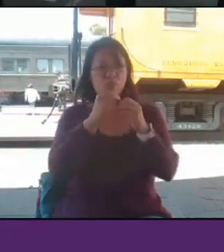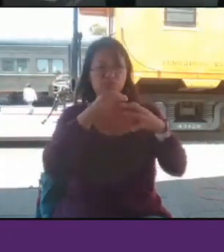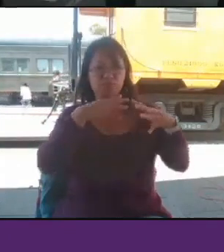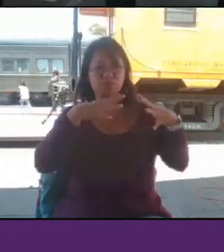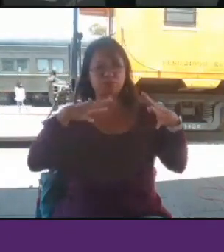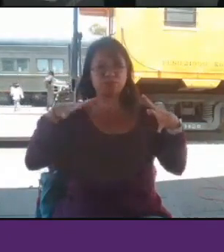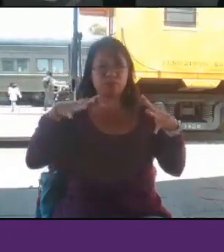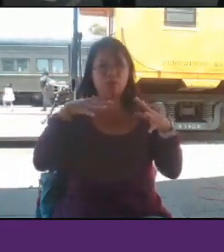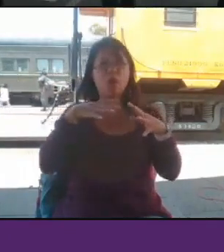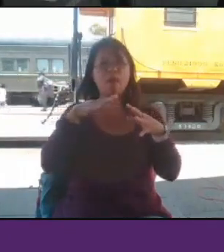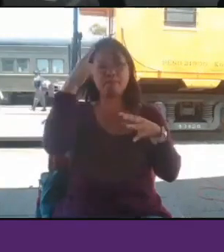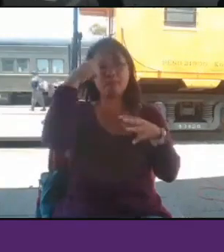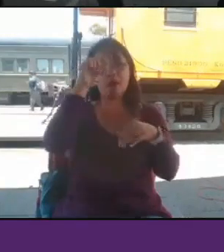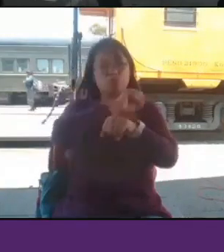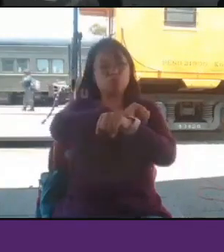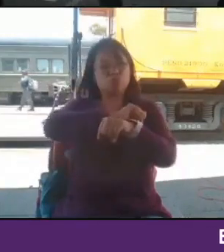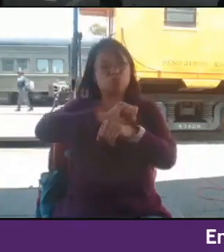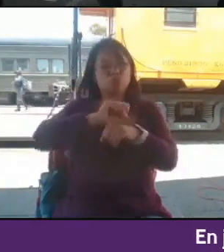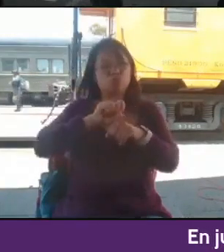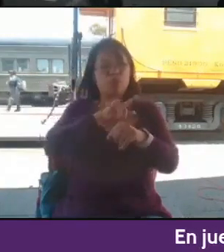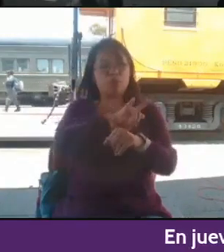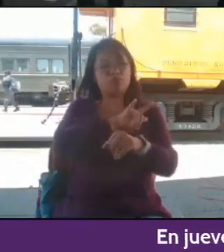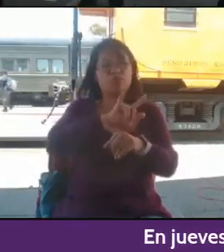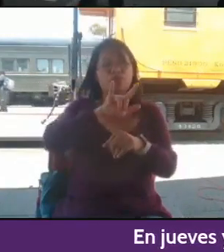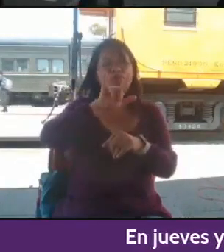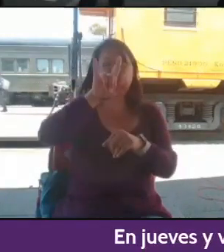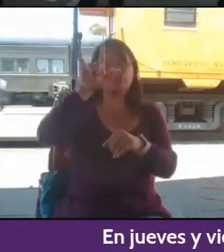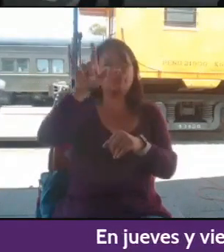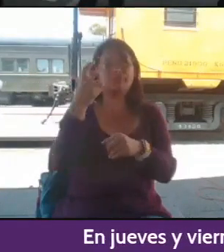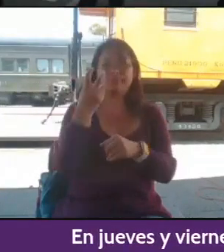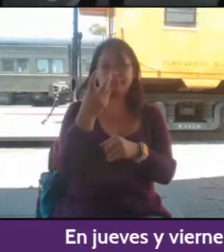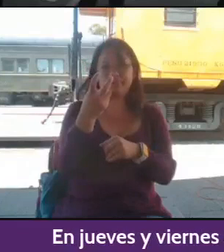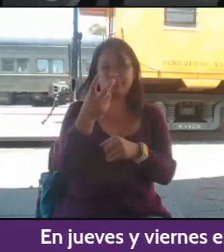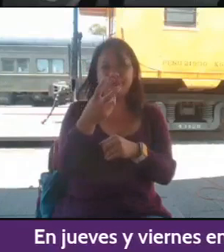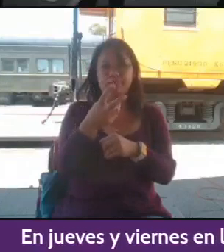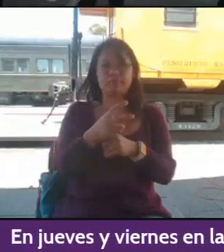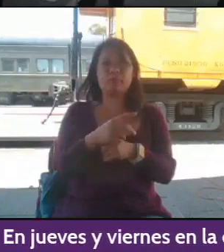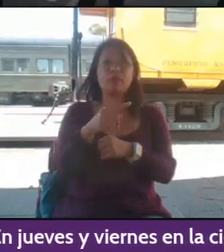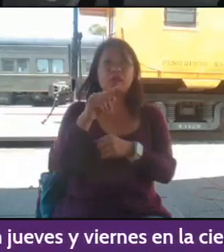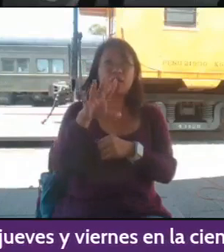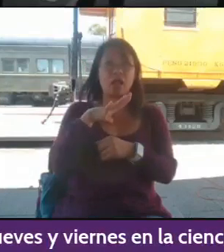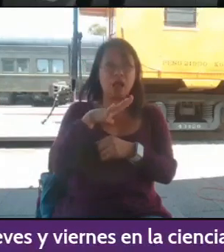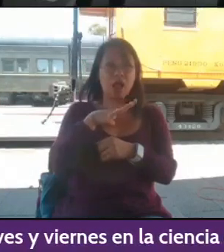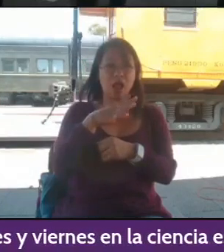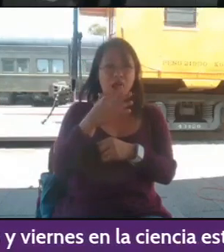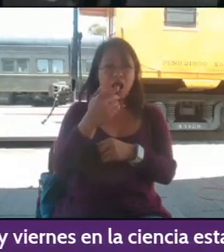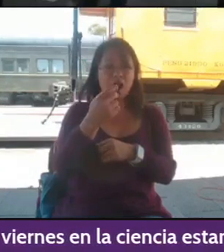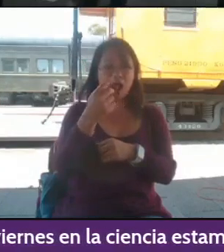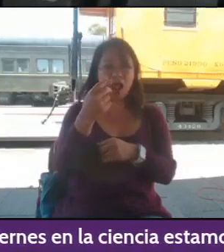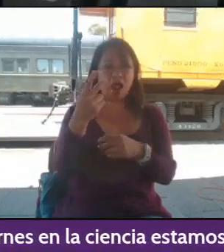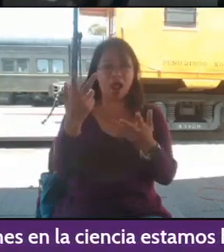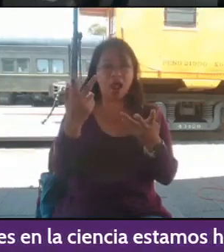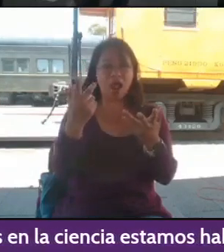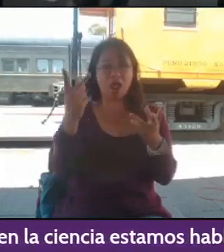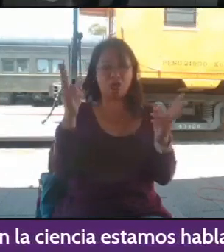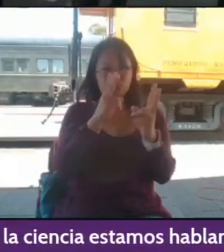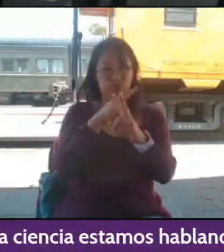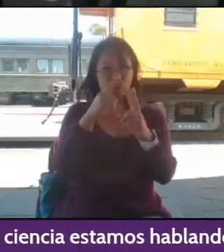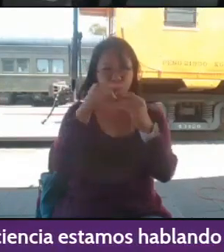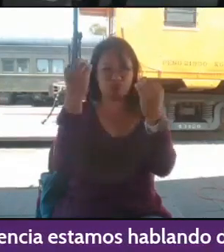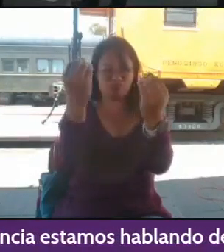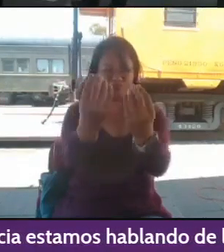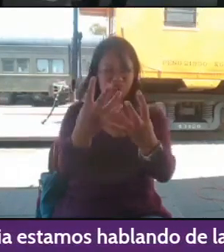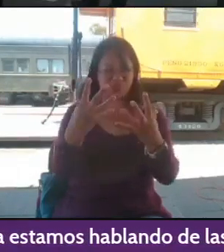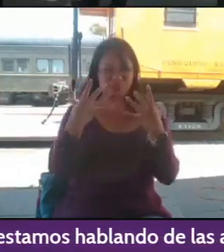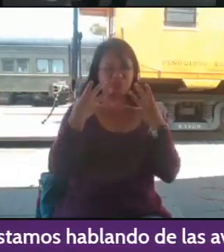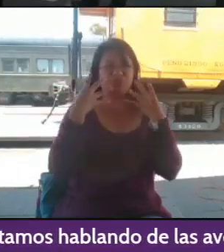¿no? En diferentes partes del cuerpo. Entonces, en ese caso, si entrar el aire muy directo a las narinas cuando van volando,